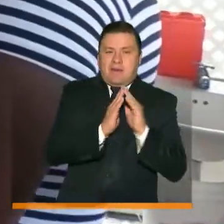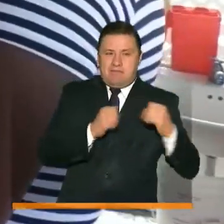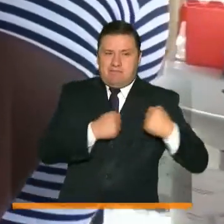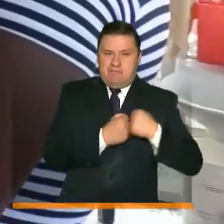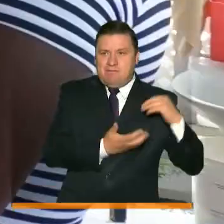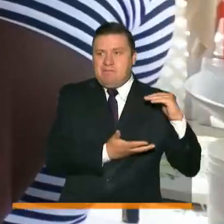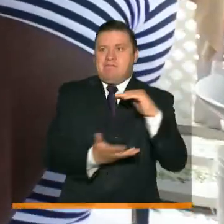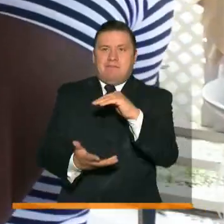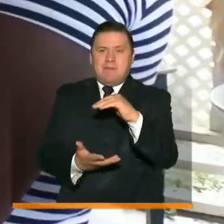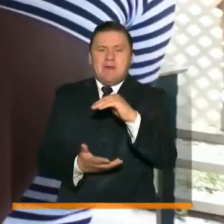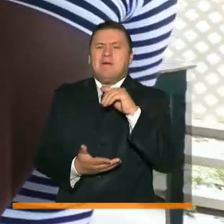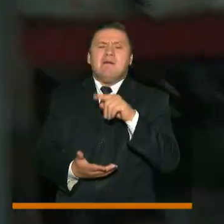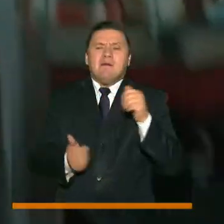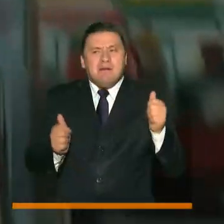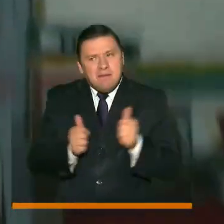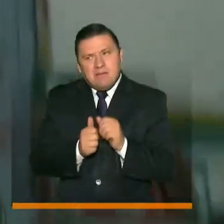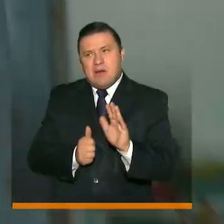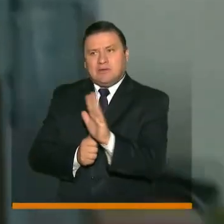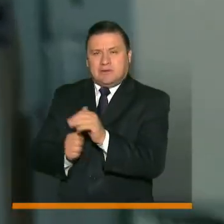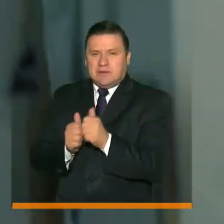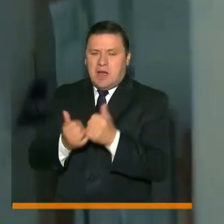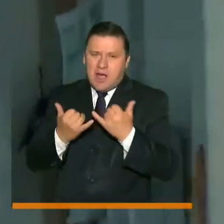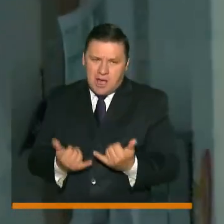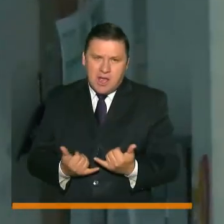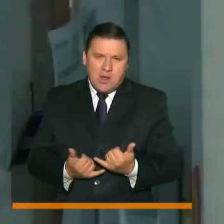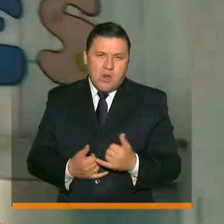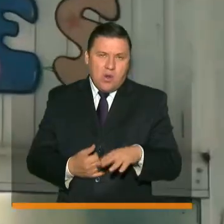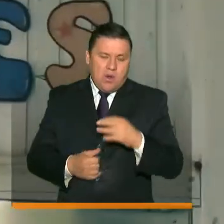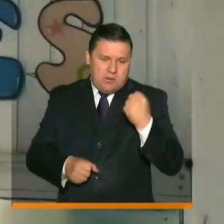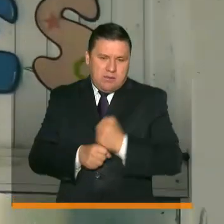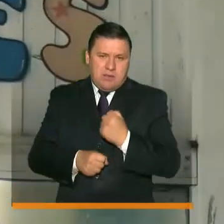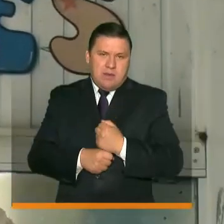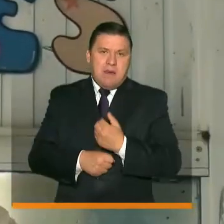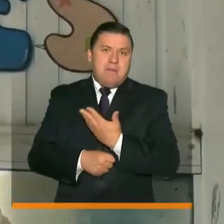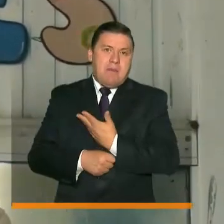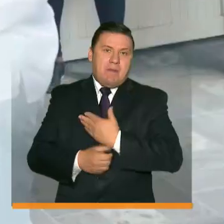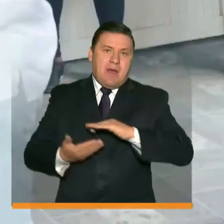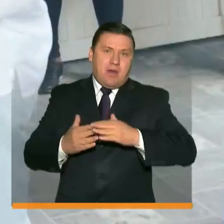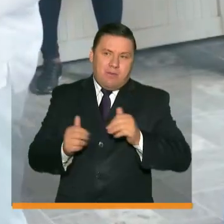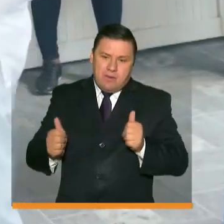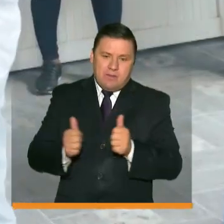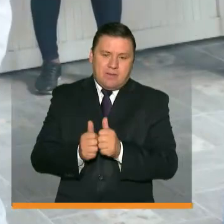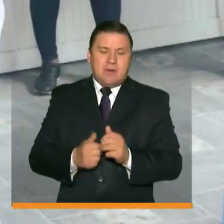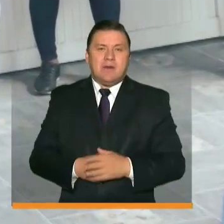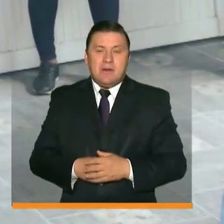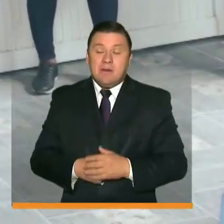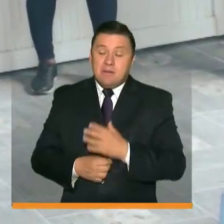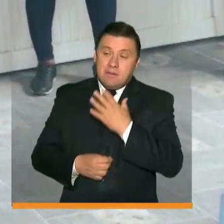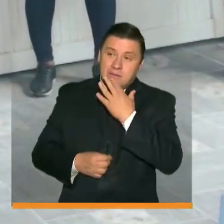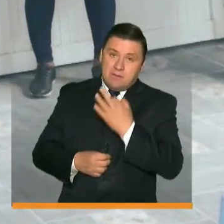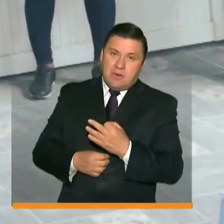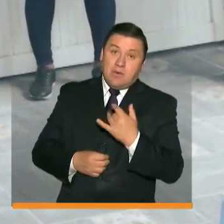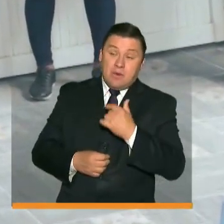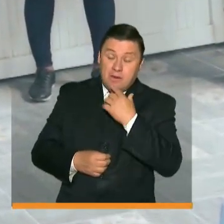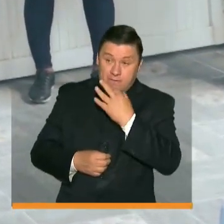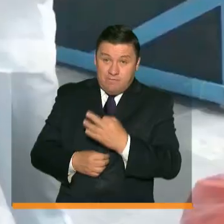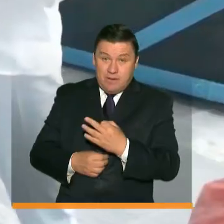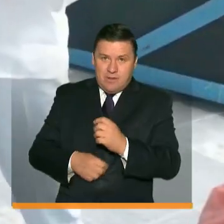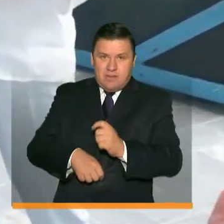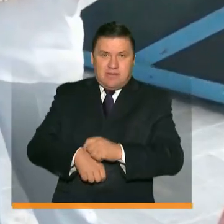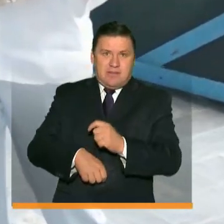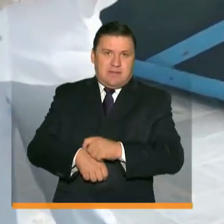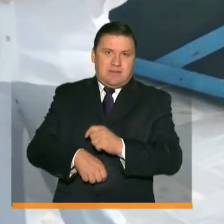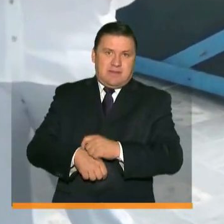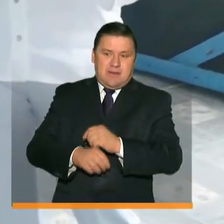y acompañándolos sobre todo a ustedes en esta labor diaria como madre comunitaria. Claro. Porque no hay nada más valioso que ese tiempo